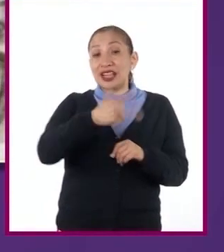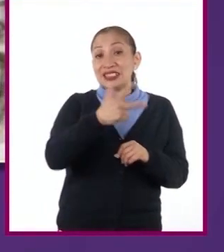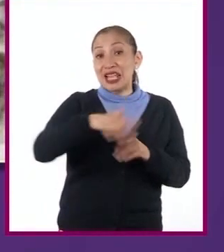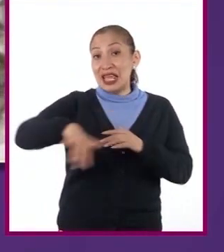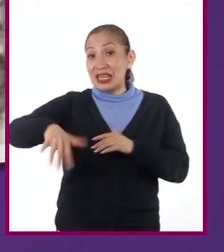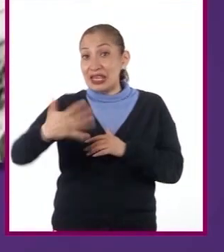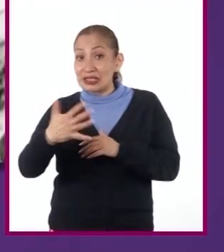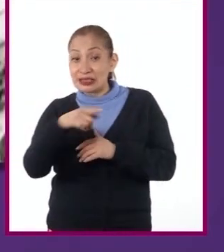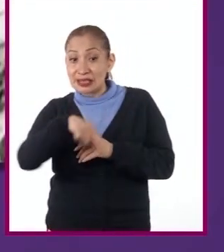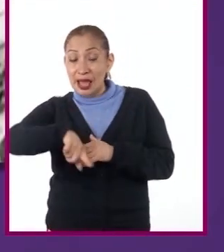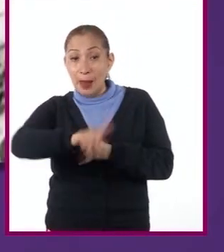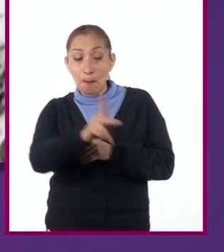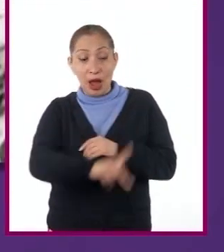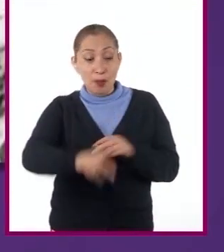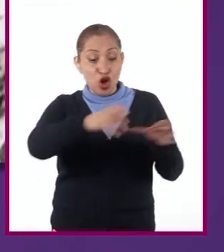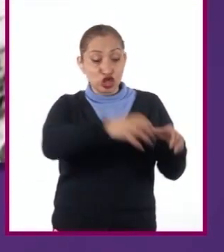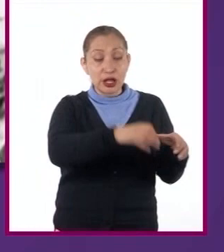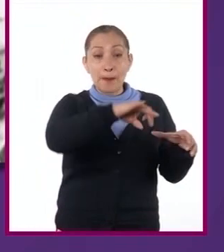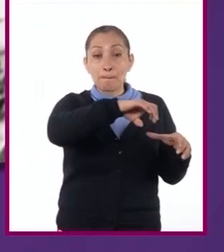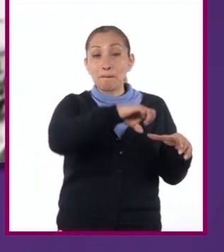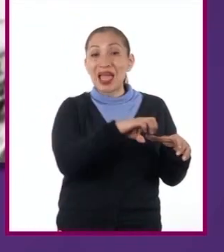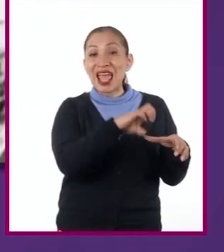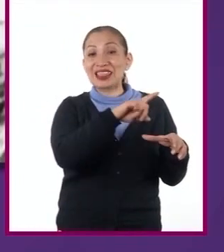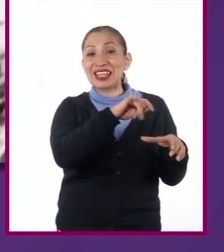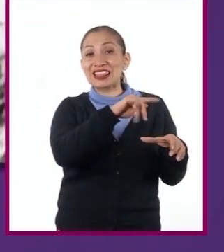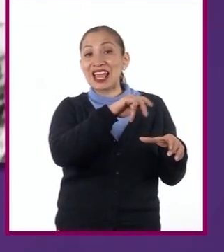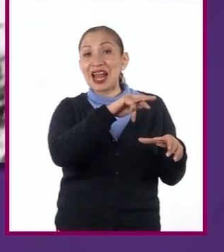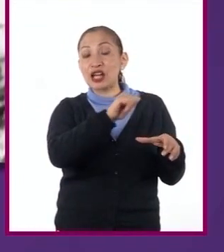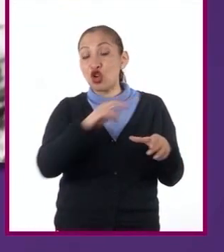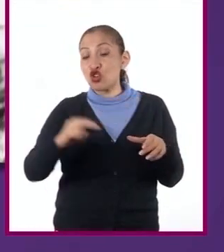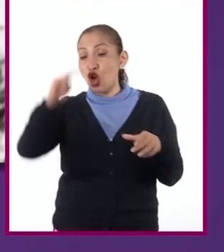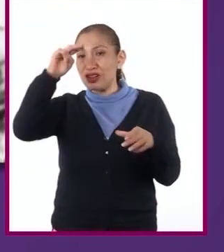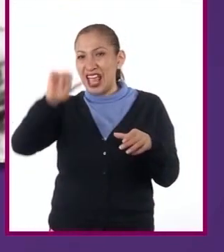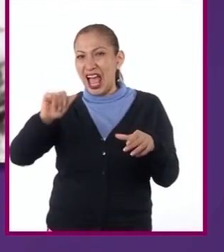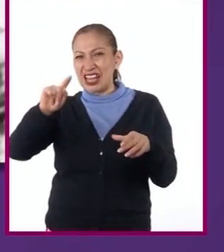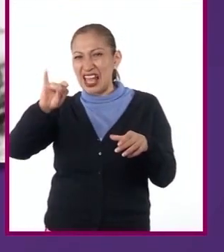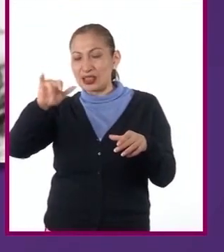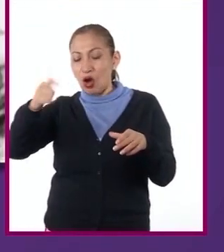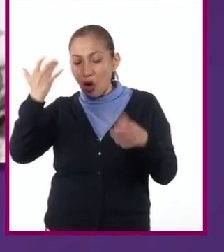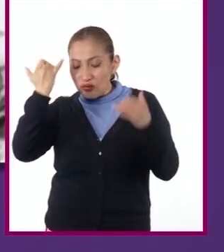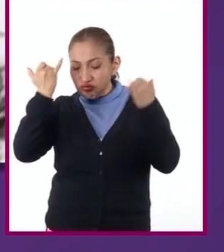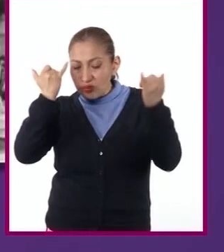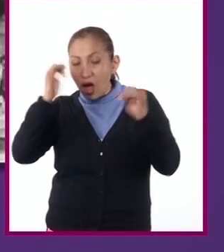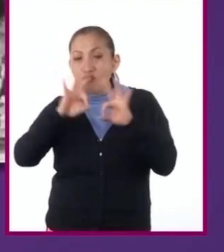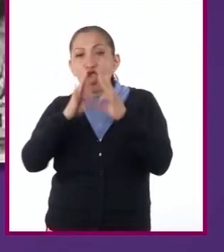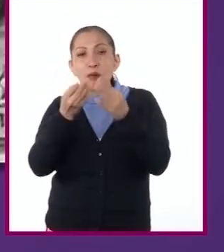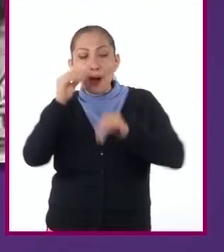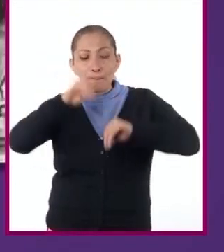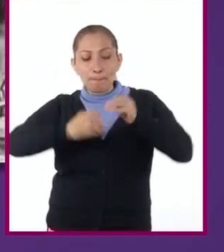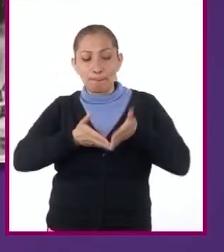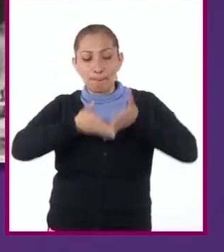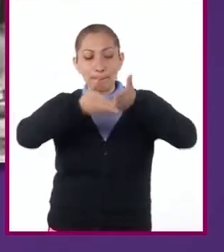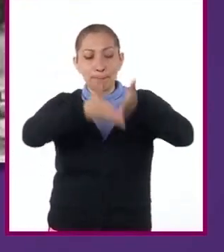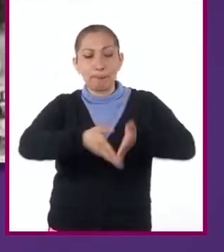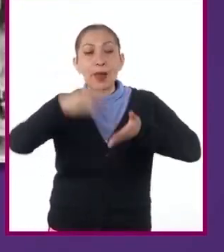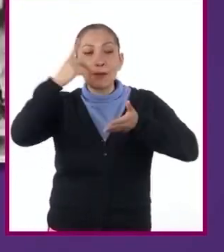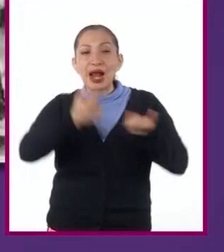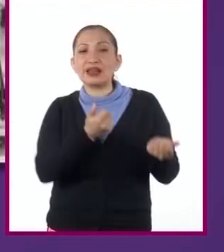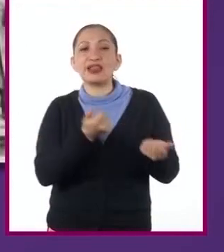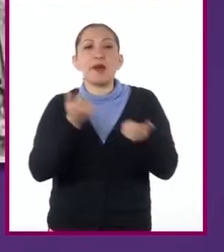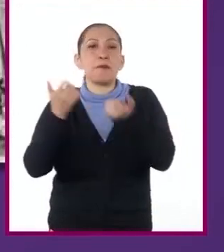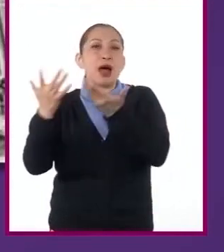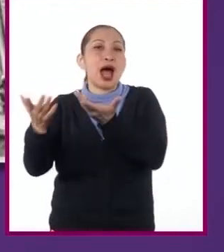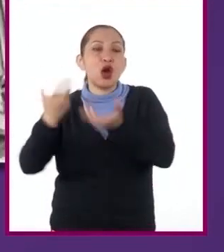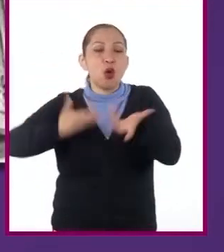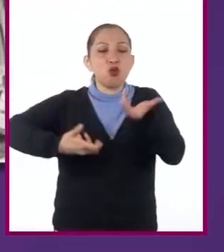y XV, los pueblos del Mediterráneo y del norte del Atlántico desarrollaron medios de navegación para poder transportar